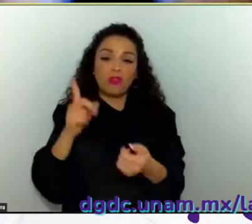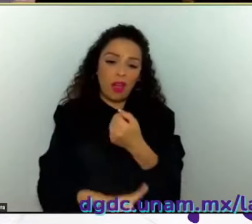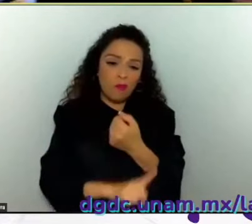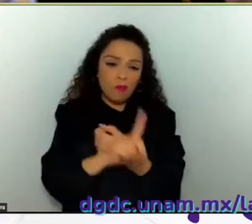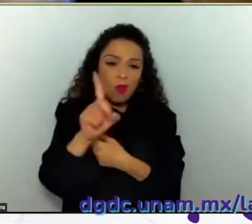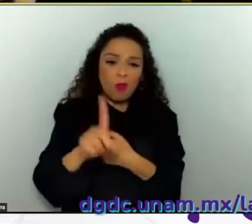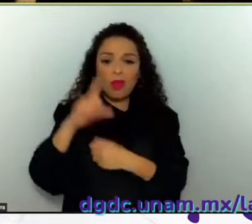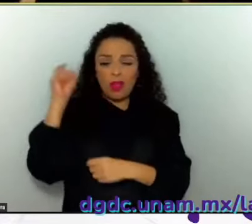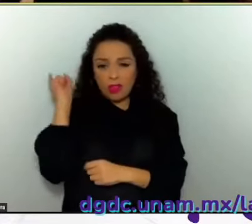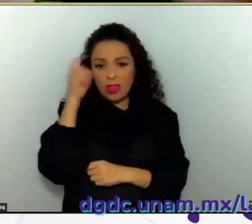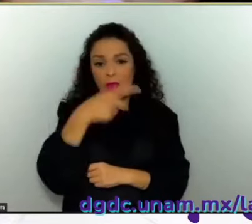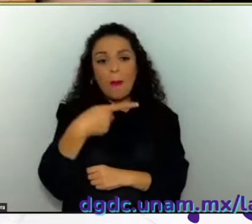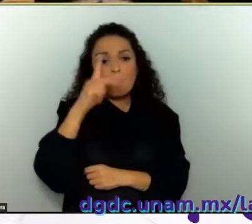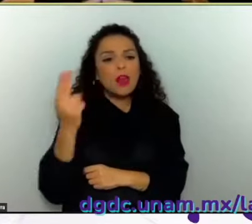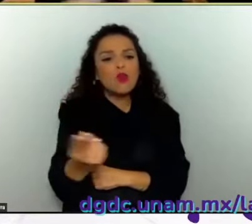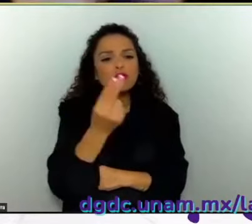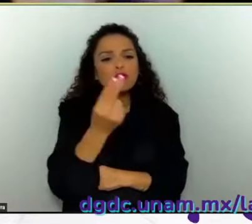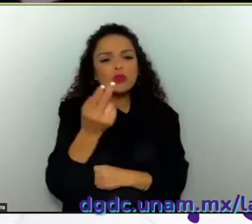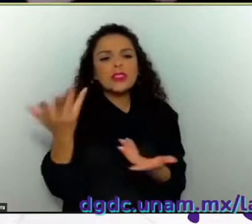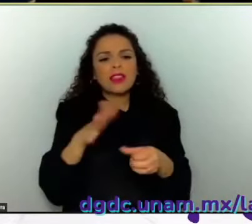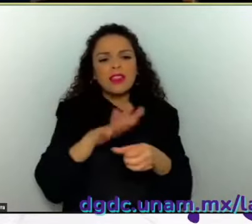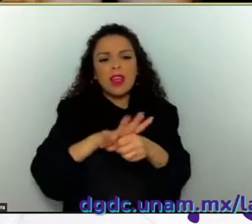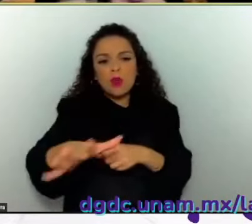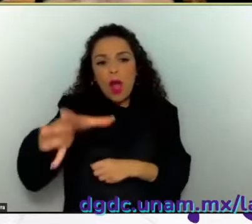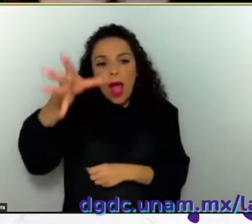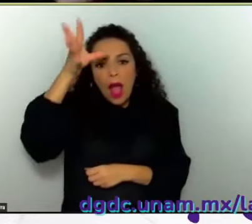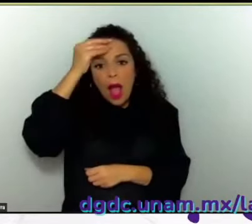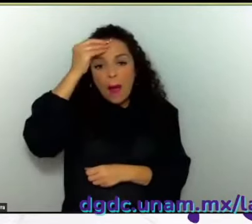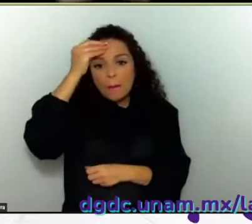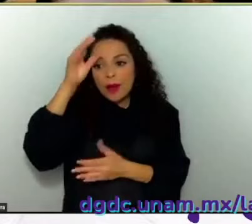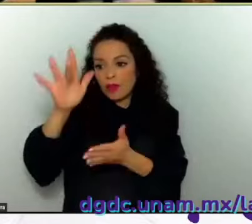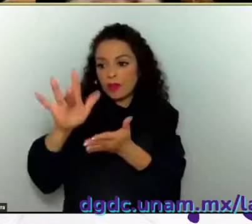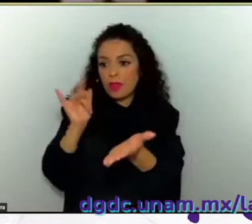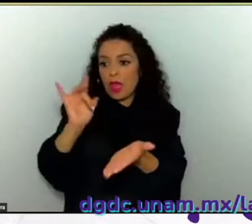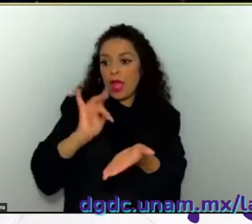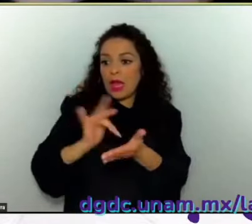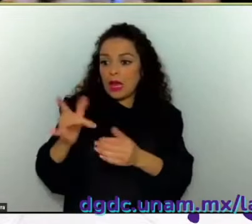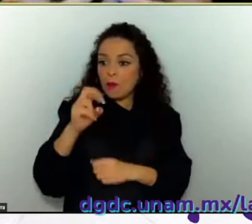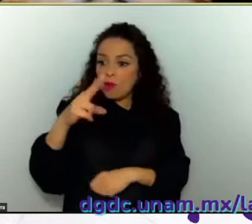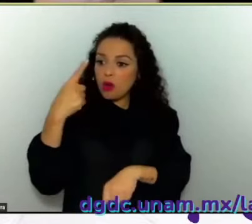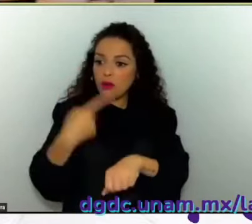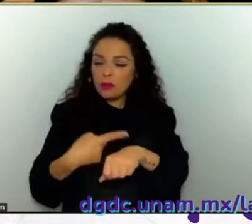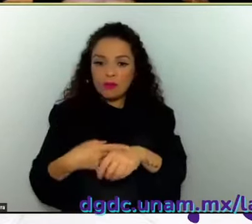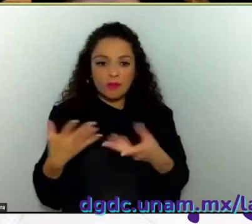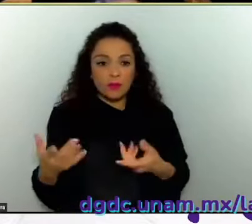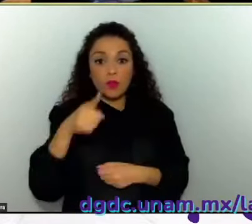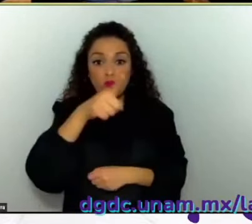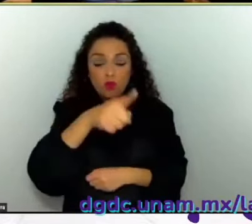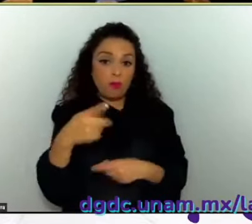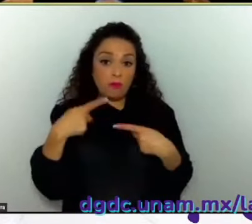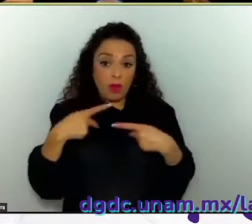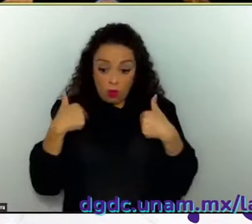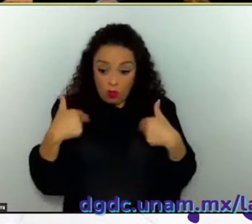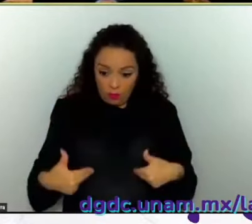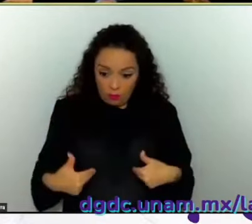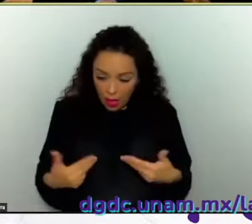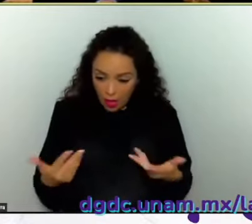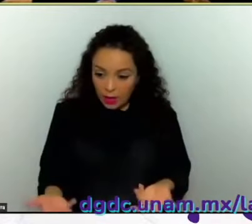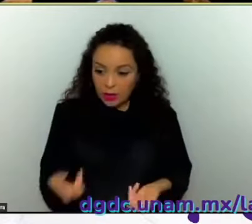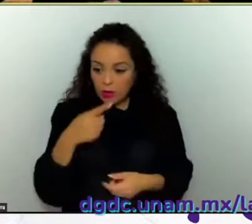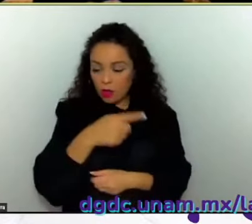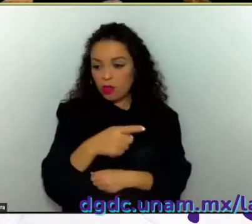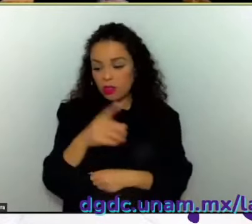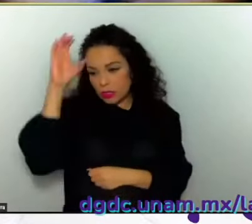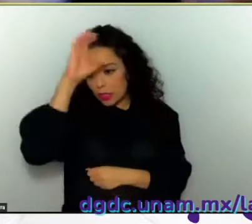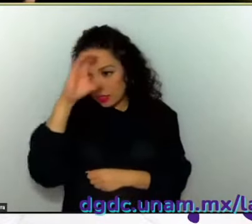han aprendido? ¿Qué les ha dejado esta pandemia como seres humanos, como científicos, como personas dedicadas a la generación